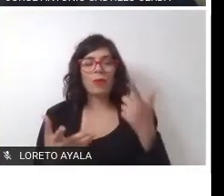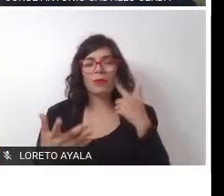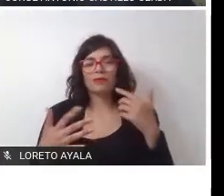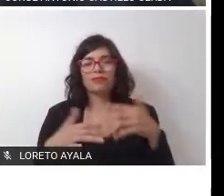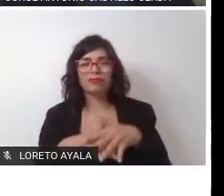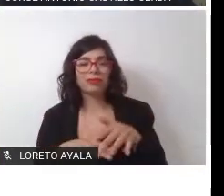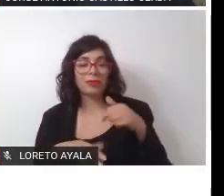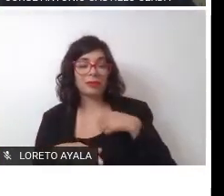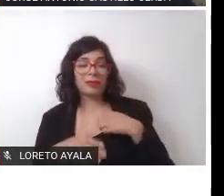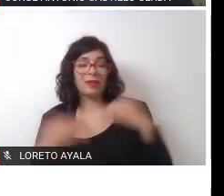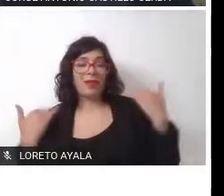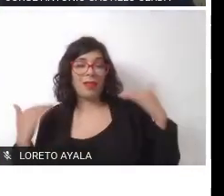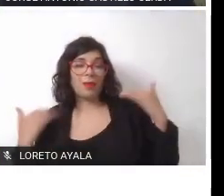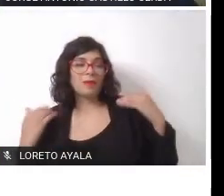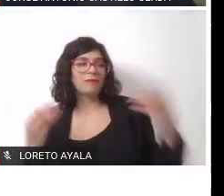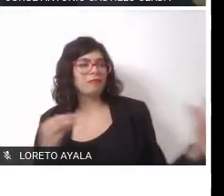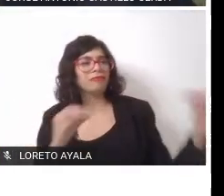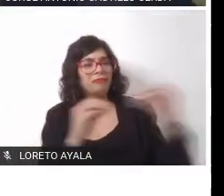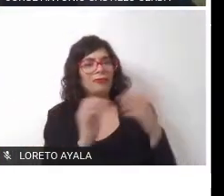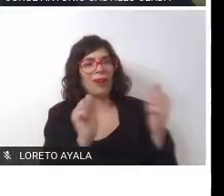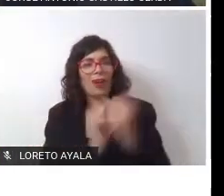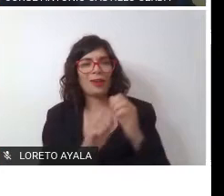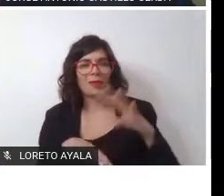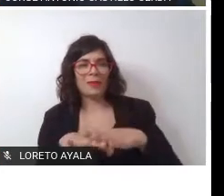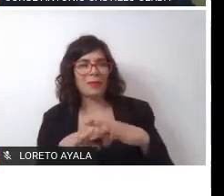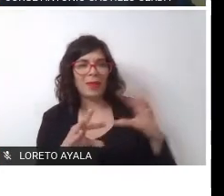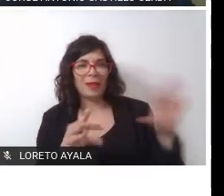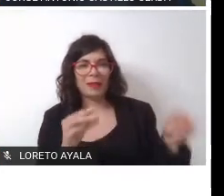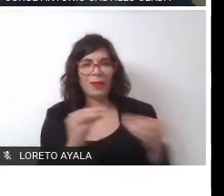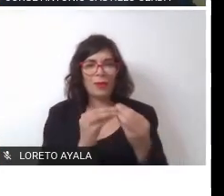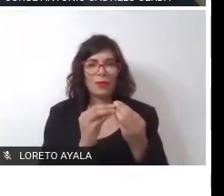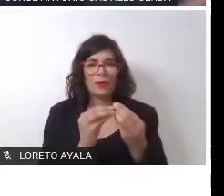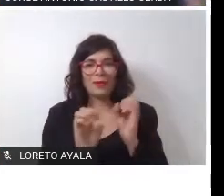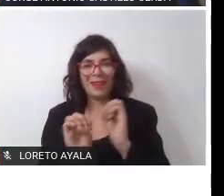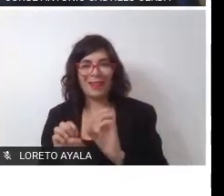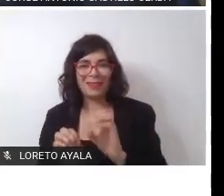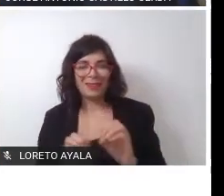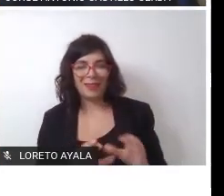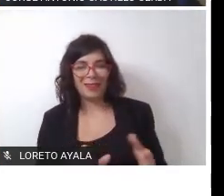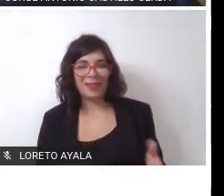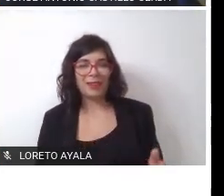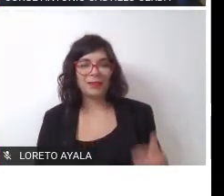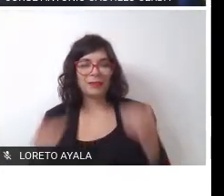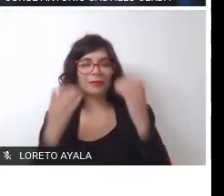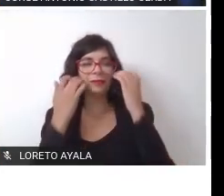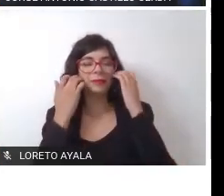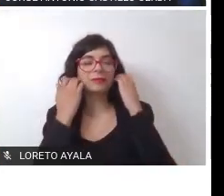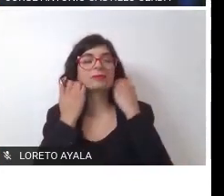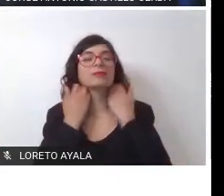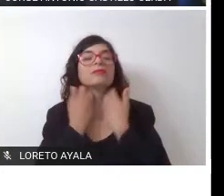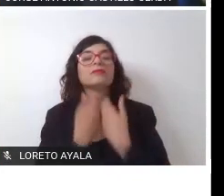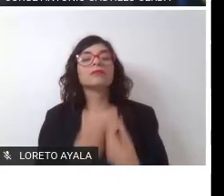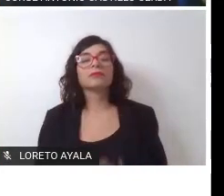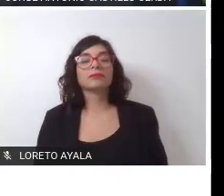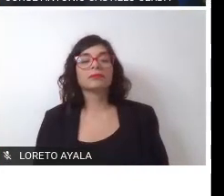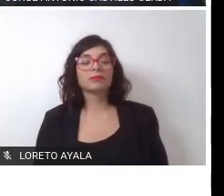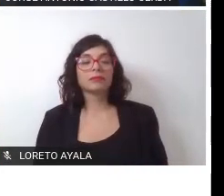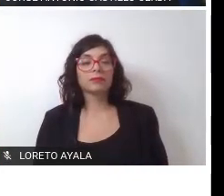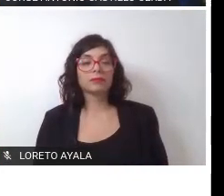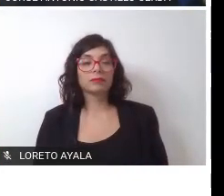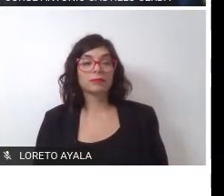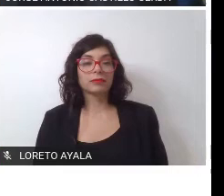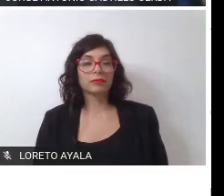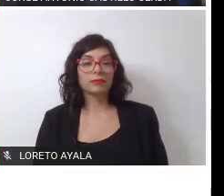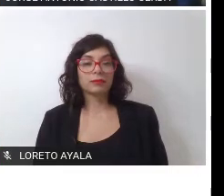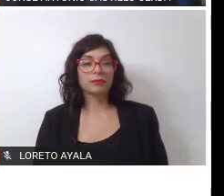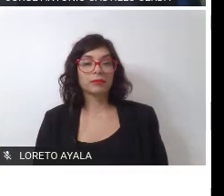cruzando con otras asignaturas sus planificaciones. Los indicadores de logro que corresponden. Y esta